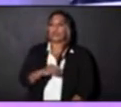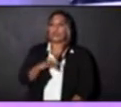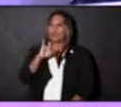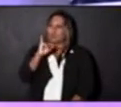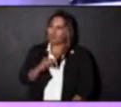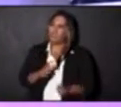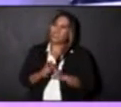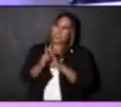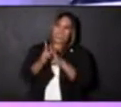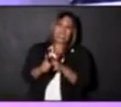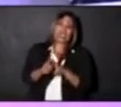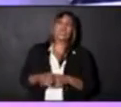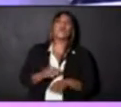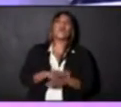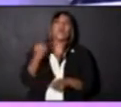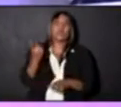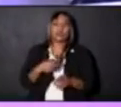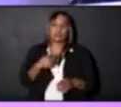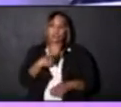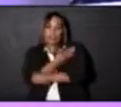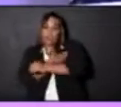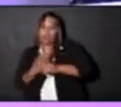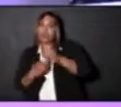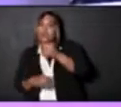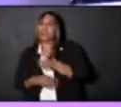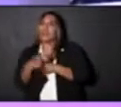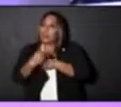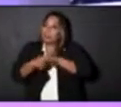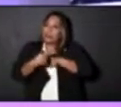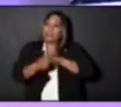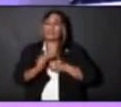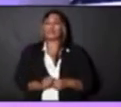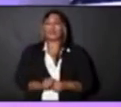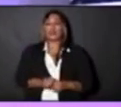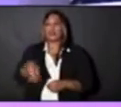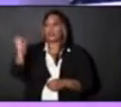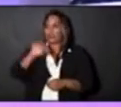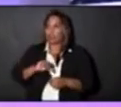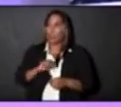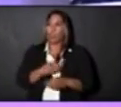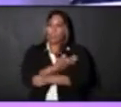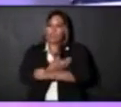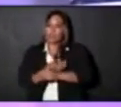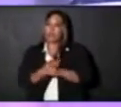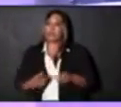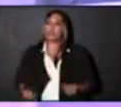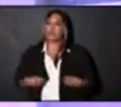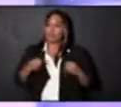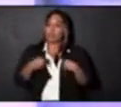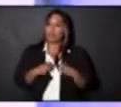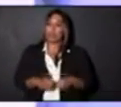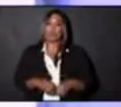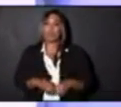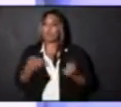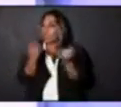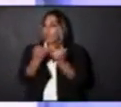seguir? ¿A qué costo voy a estar aquí? Hoy en mi familia estamos viviendo lo que muchas familias han